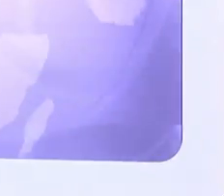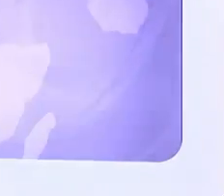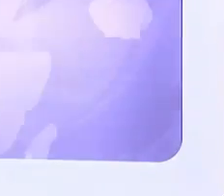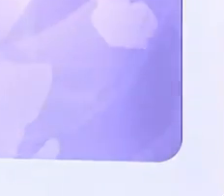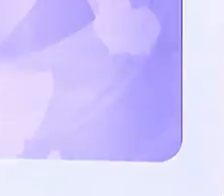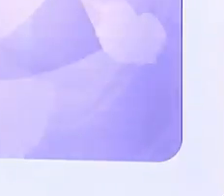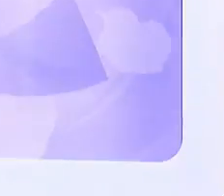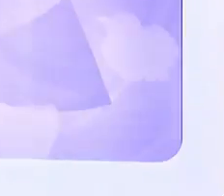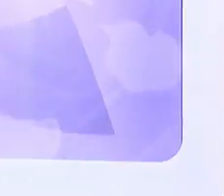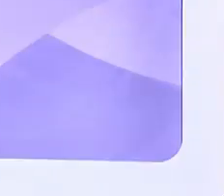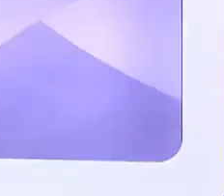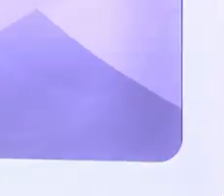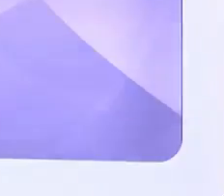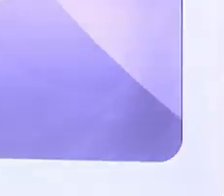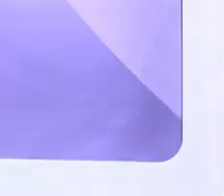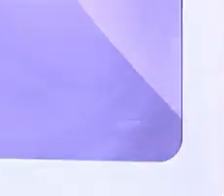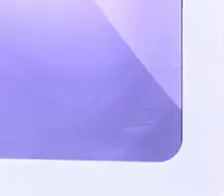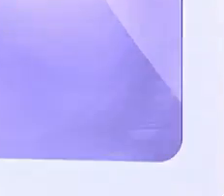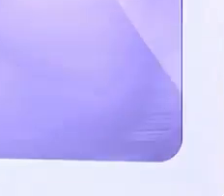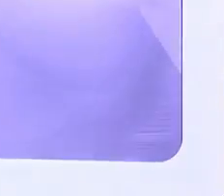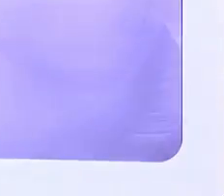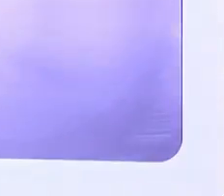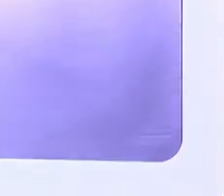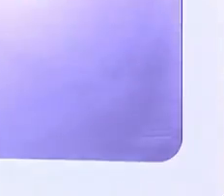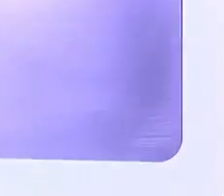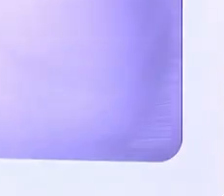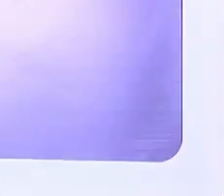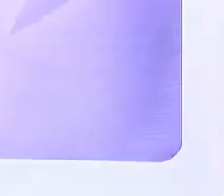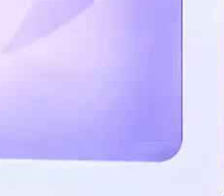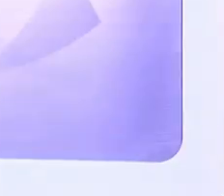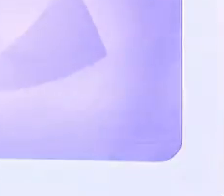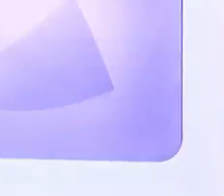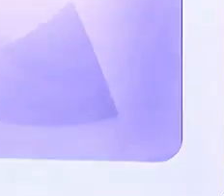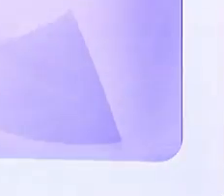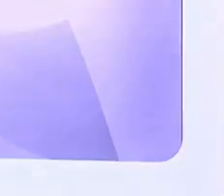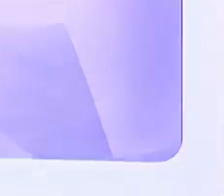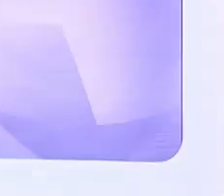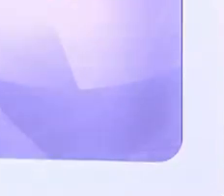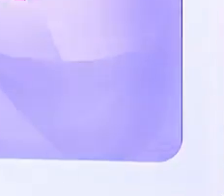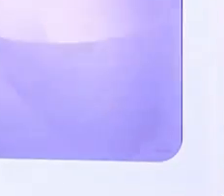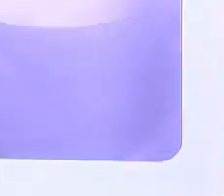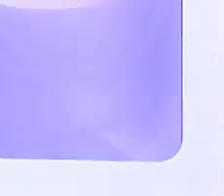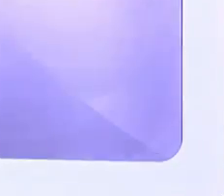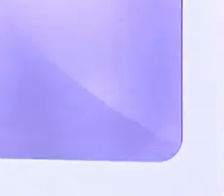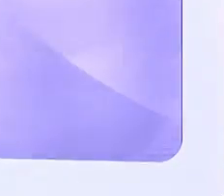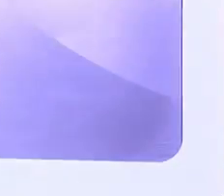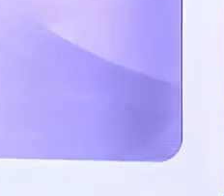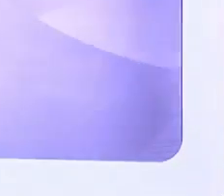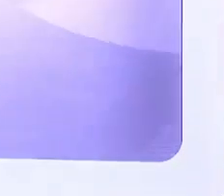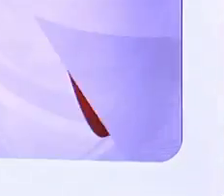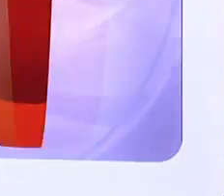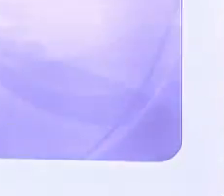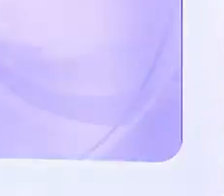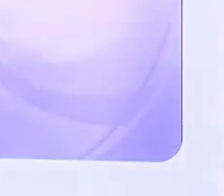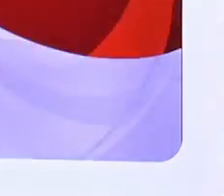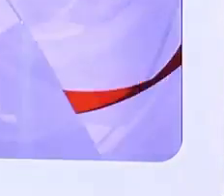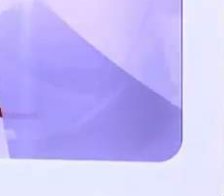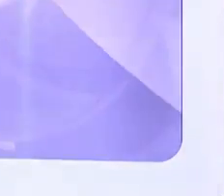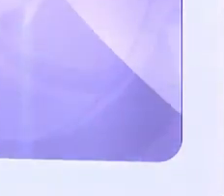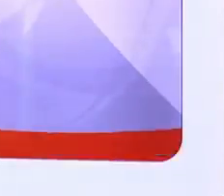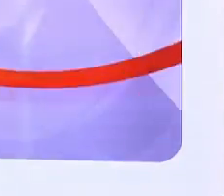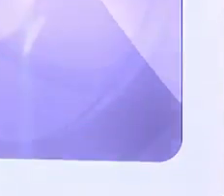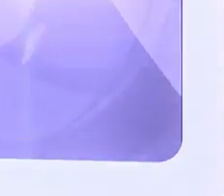Nairo Quintana, quien se ubica todavía en la cuarta casilla de la tabla general. Peter Sagan ganó la etapa número 11.